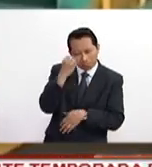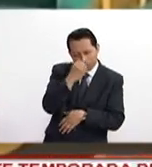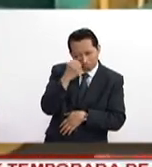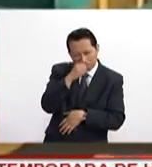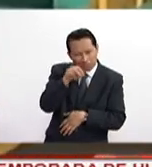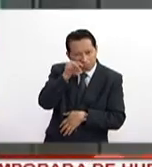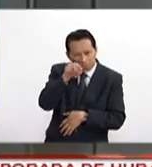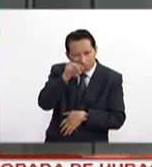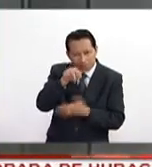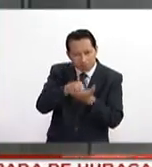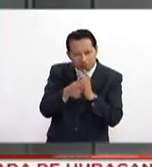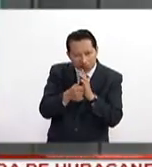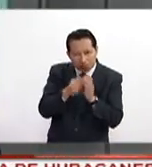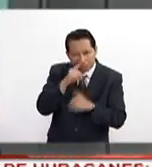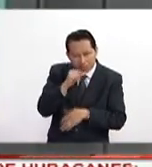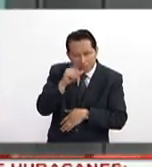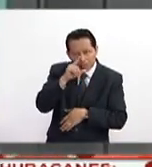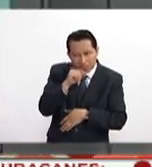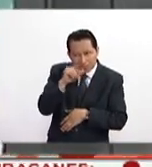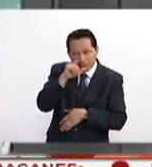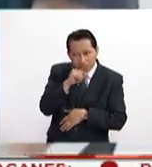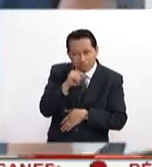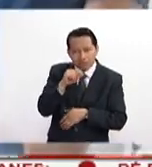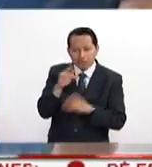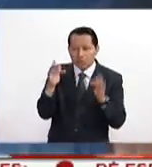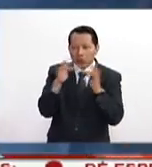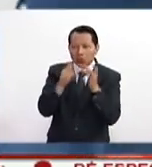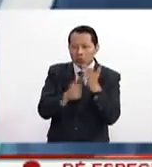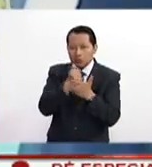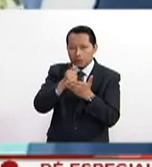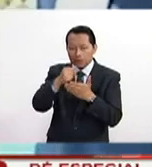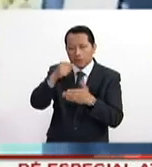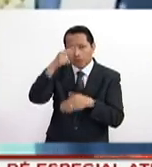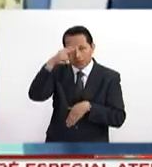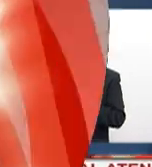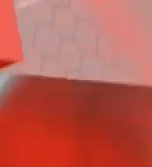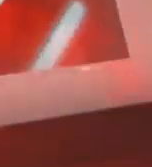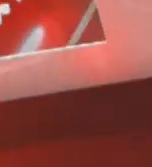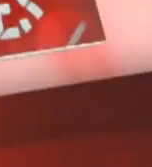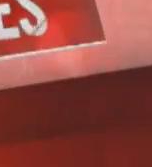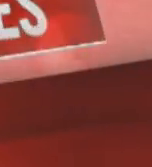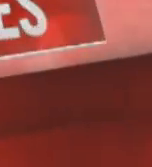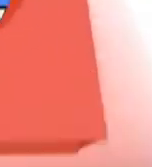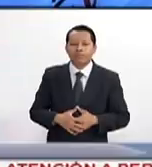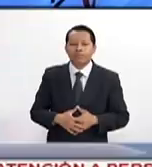inconsistencias técnicas y no logró la conectividad con la Ciudad de México.